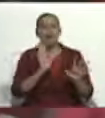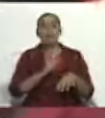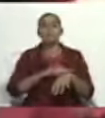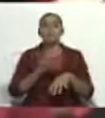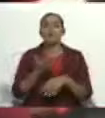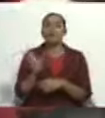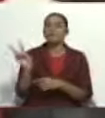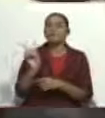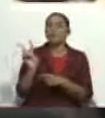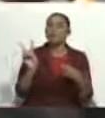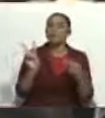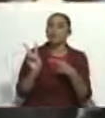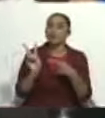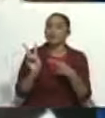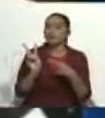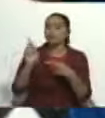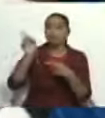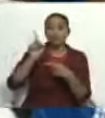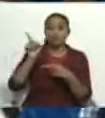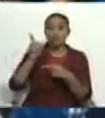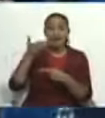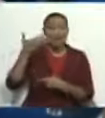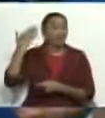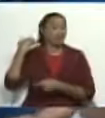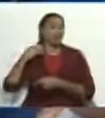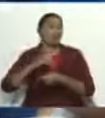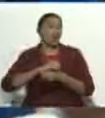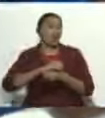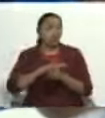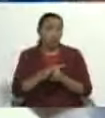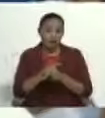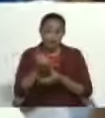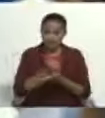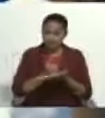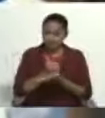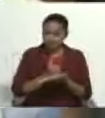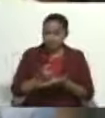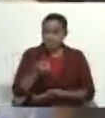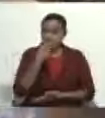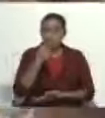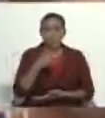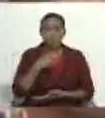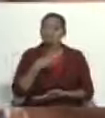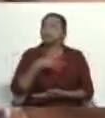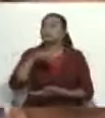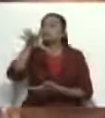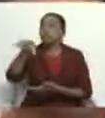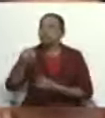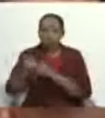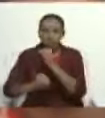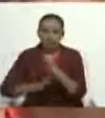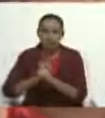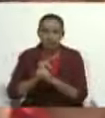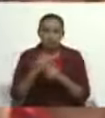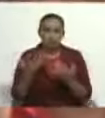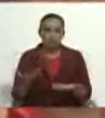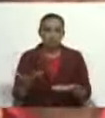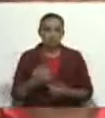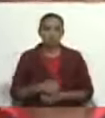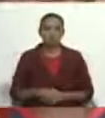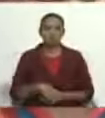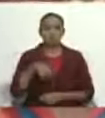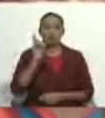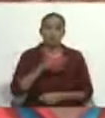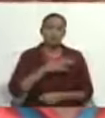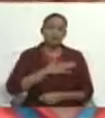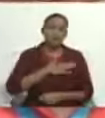dejaron comprar las medicinas para el COVID. Recordarle la cantidad de dolor de